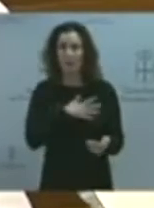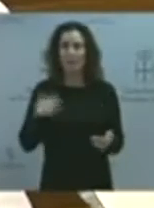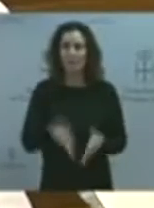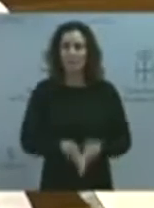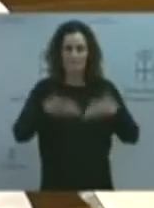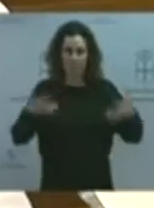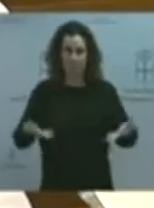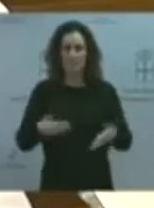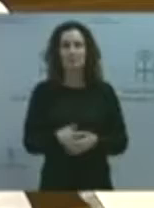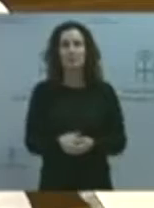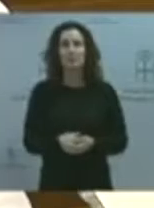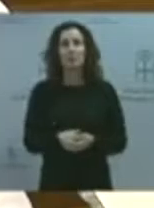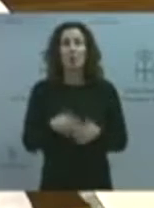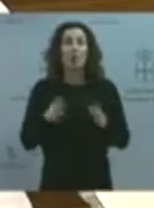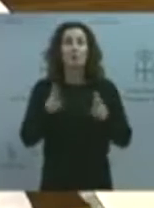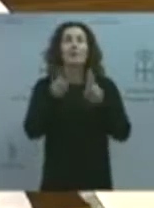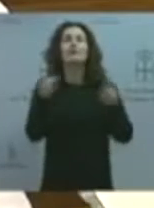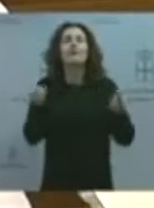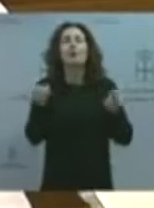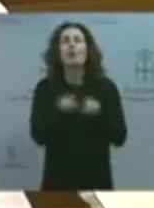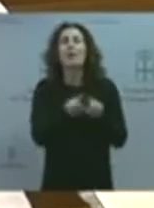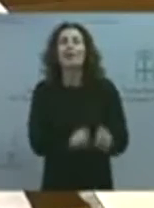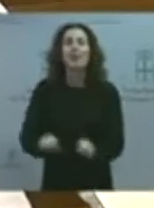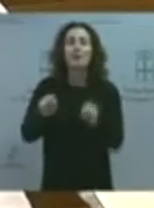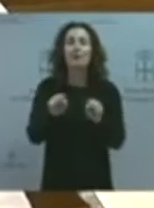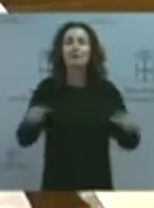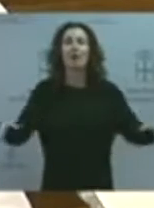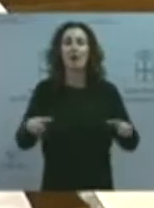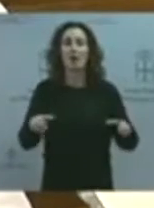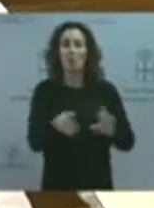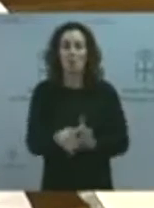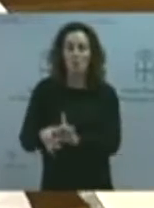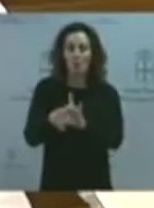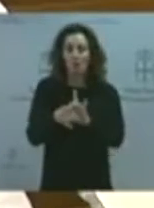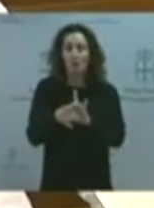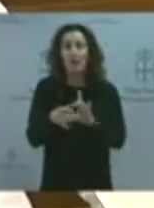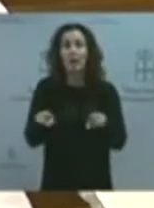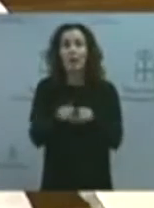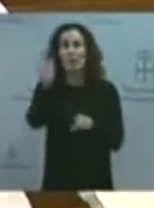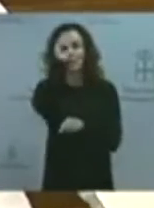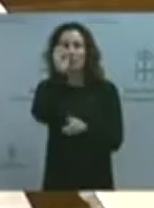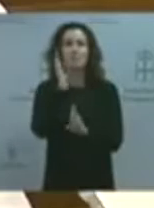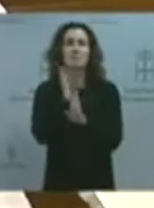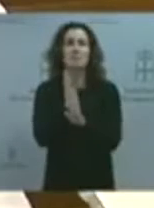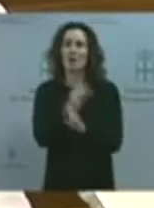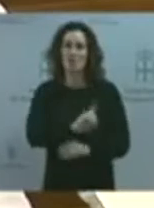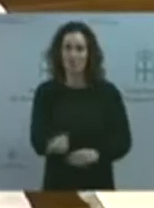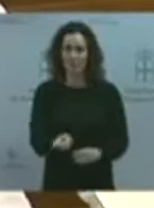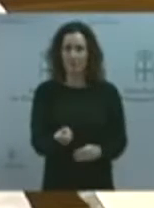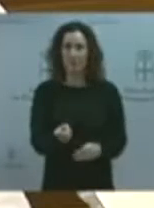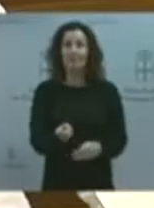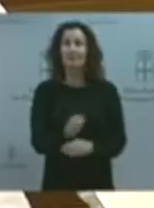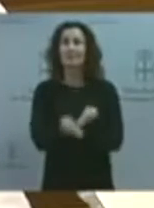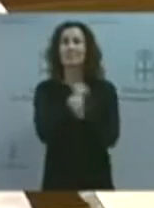defensa unánime, no es una postura común lo que se está persiguiendo, en realidad, que no solo es imposible de alcanzar con interlocutores tan alejados entre